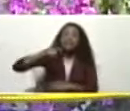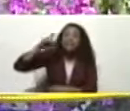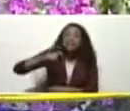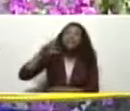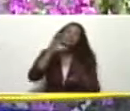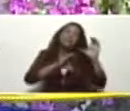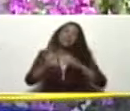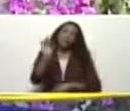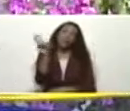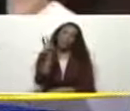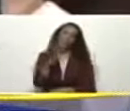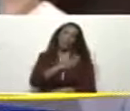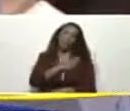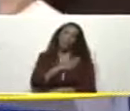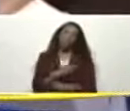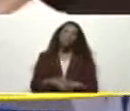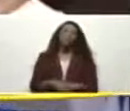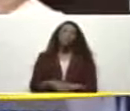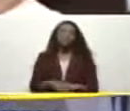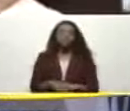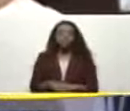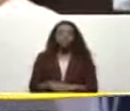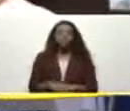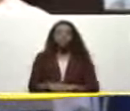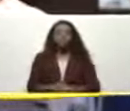ciencia venezolana.